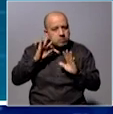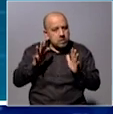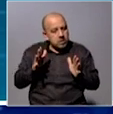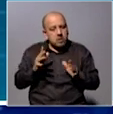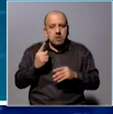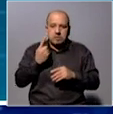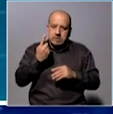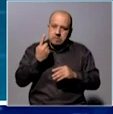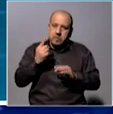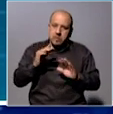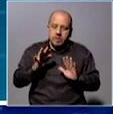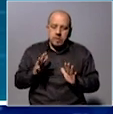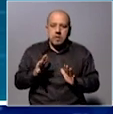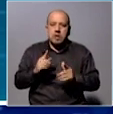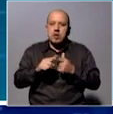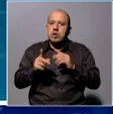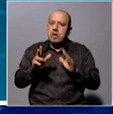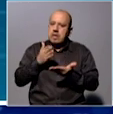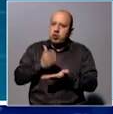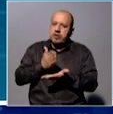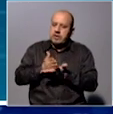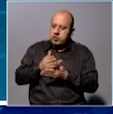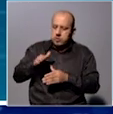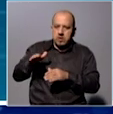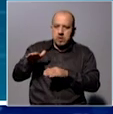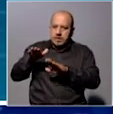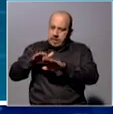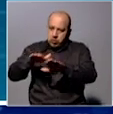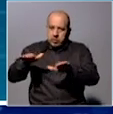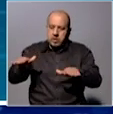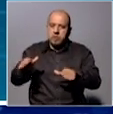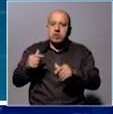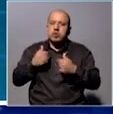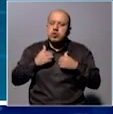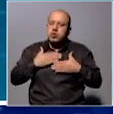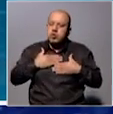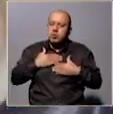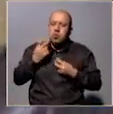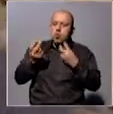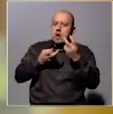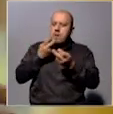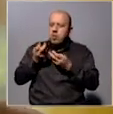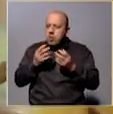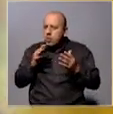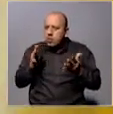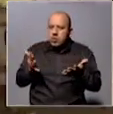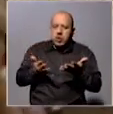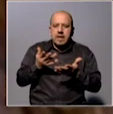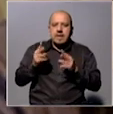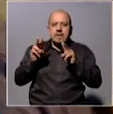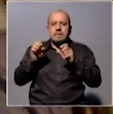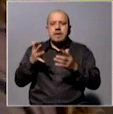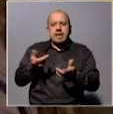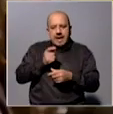principios, de los derechos del niño, y tratamos de abordar siempre en el ámbito